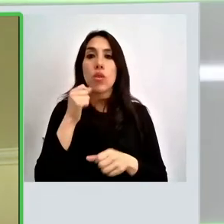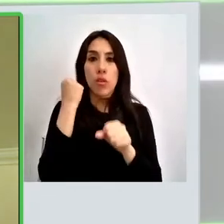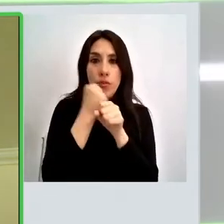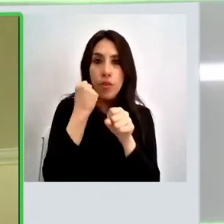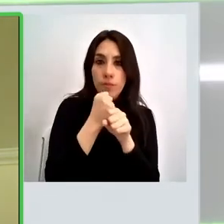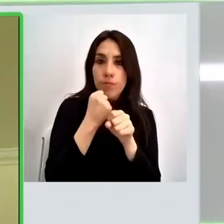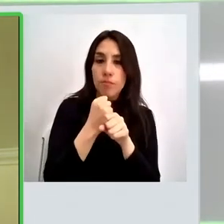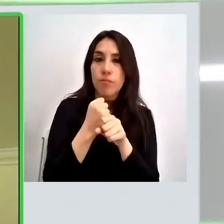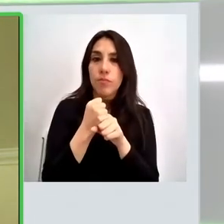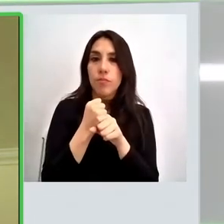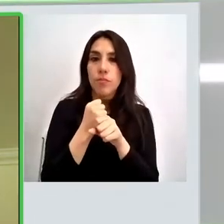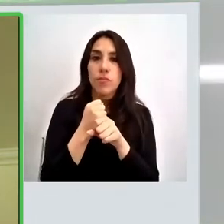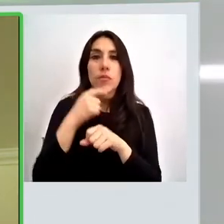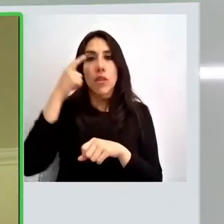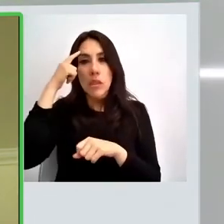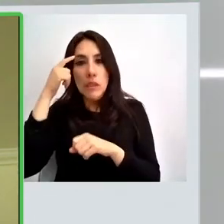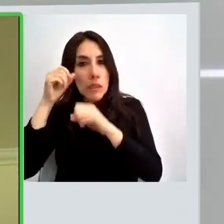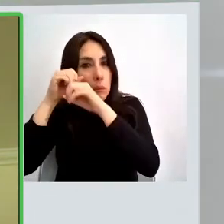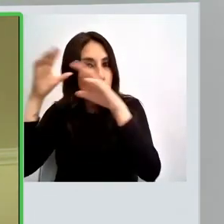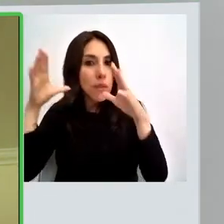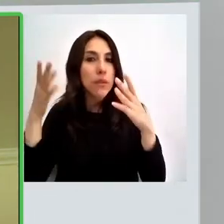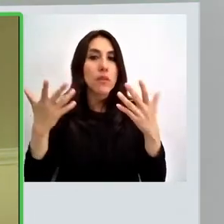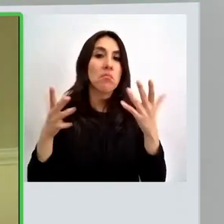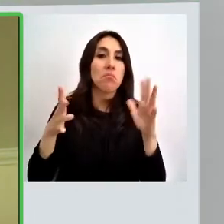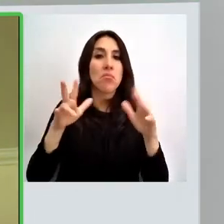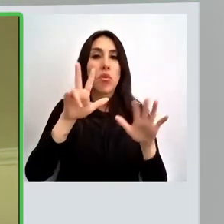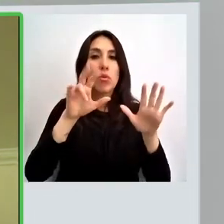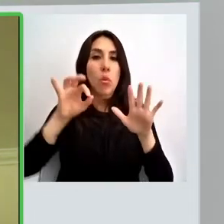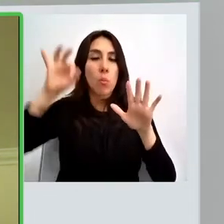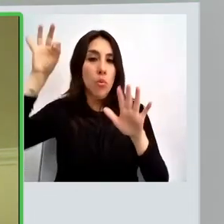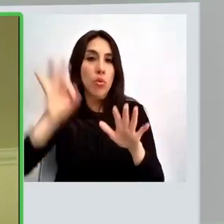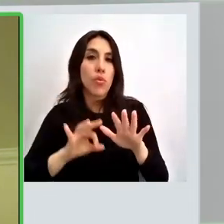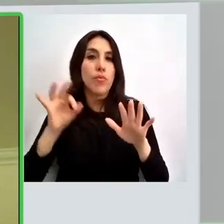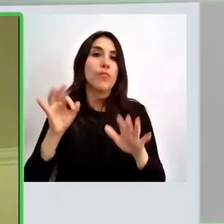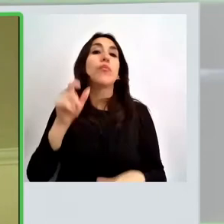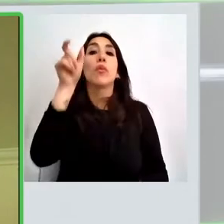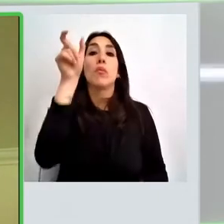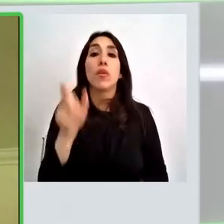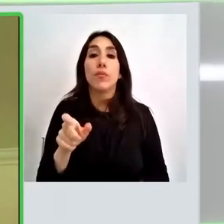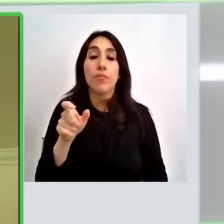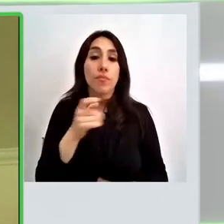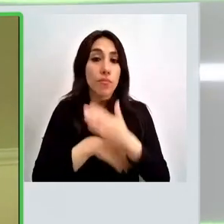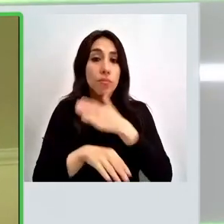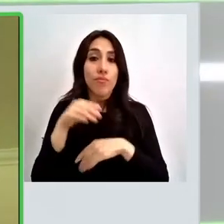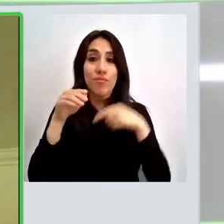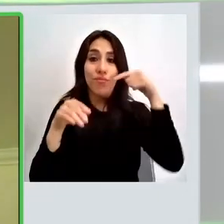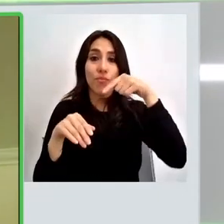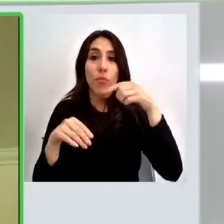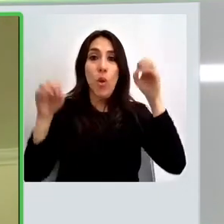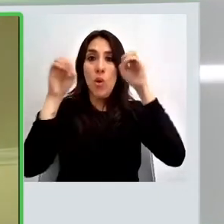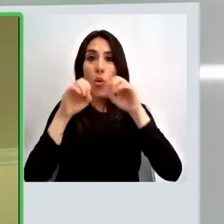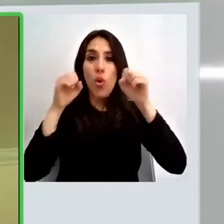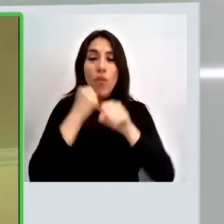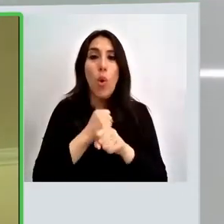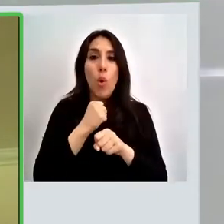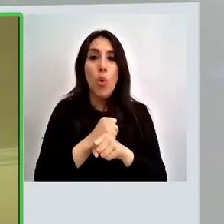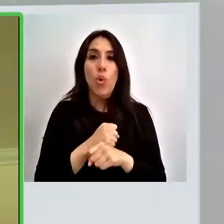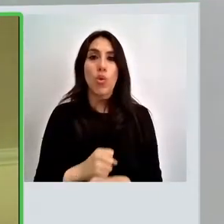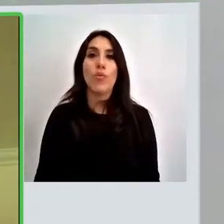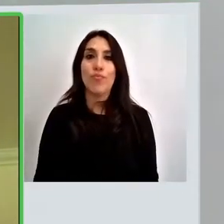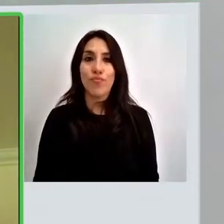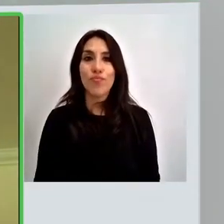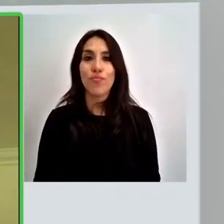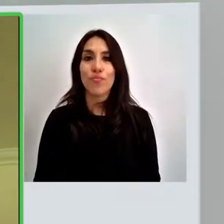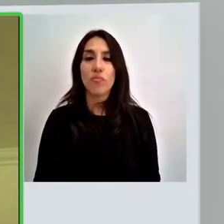es como 80 por ciento con discapacidad no están en la fuerza laboral en las naciones unidas estima que en los